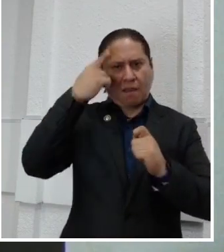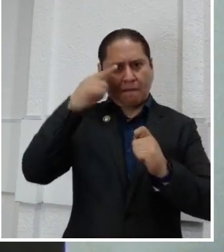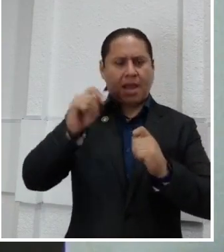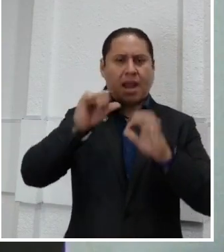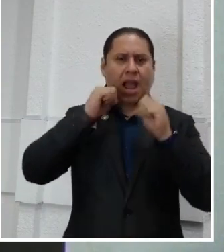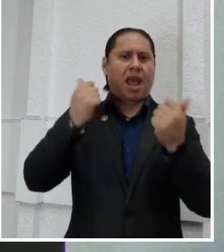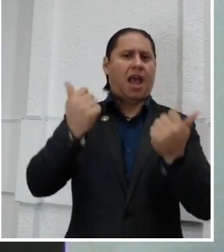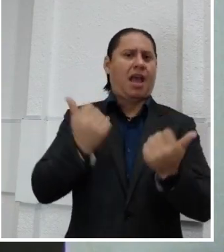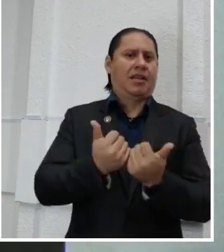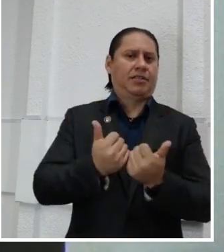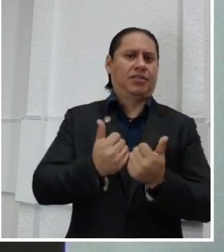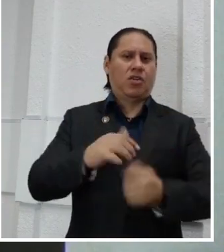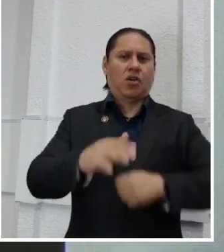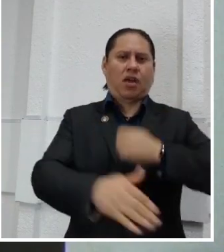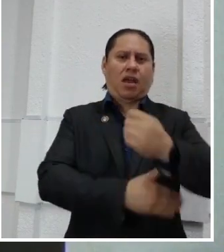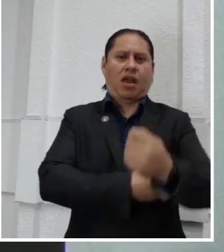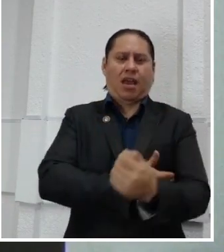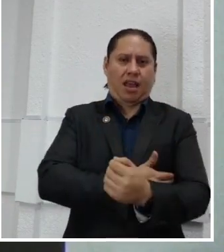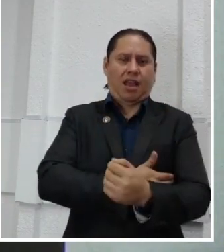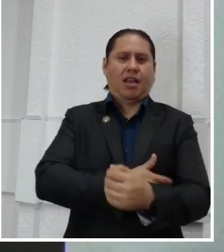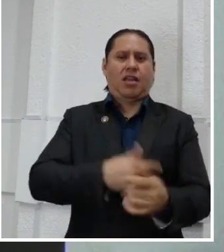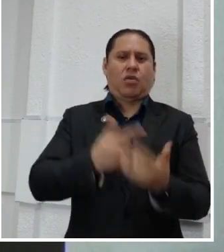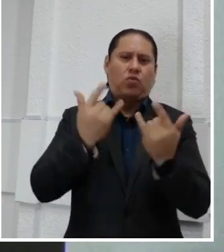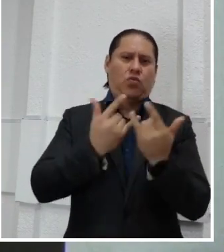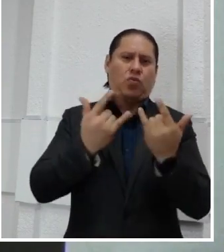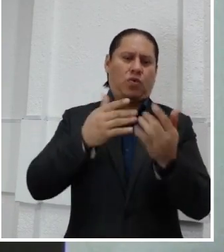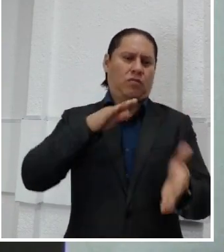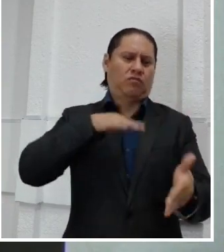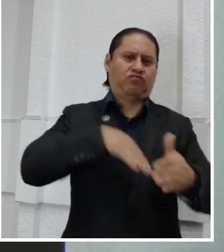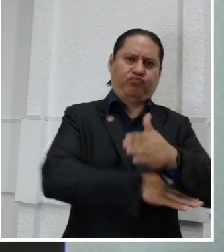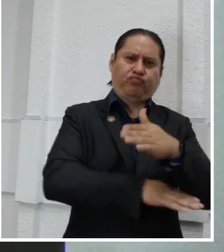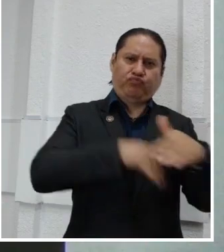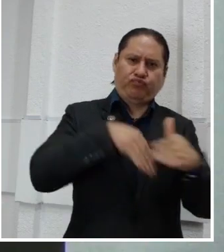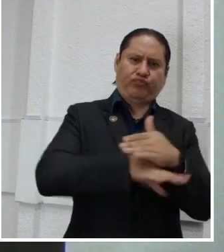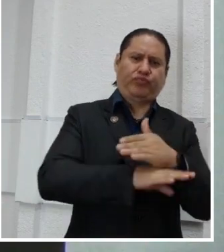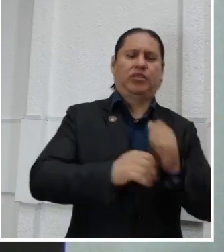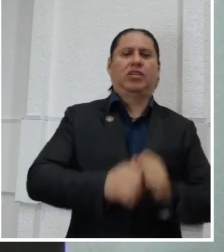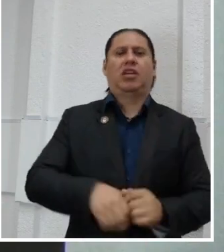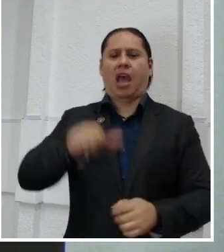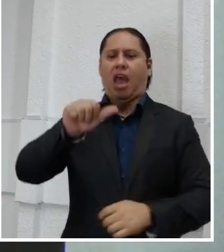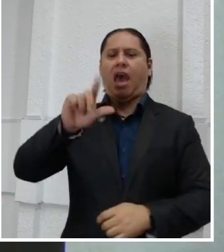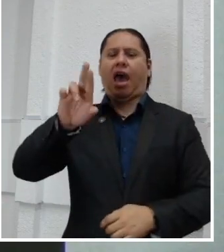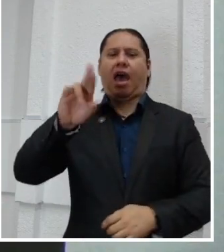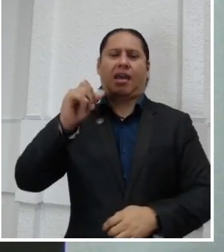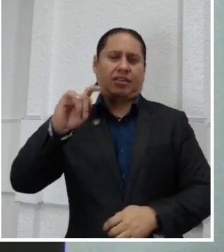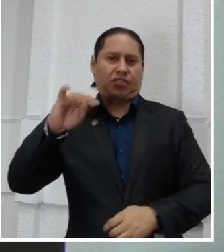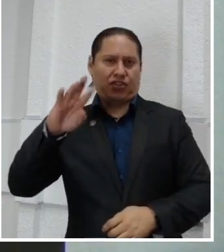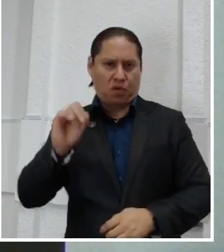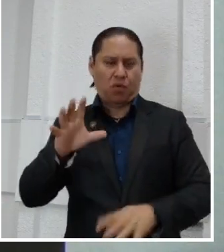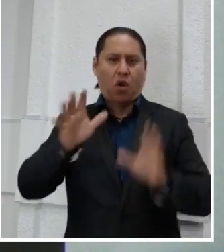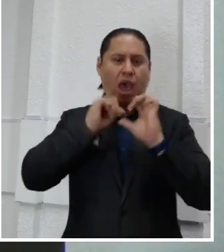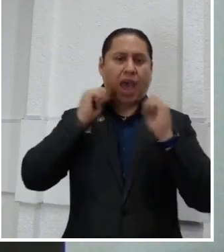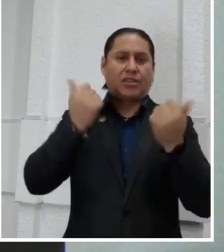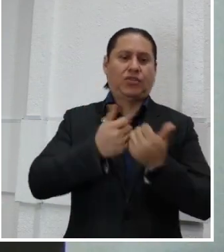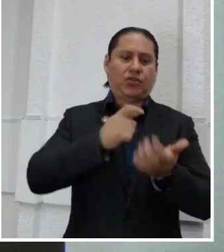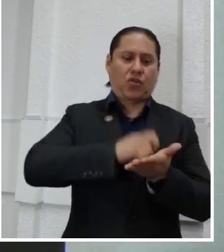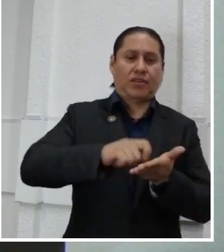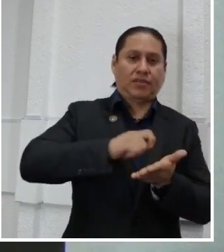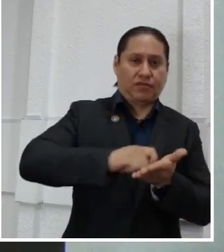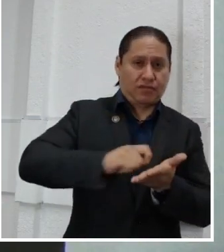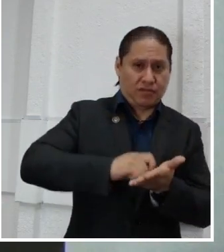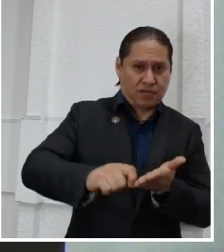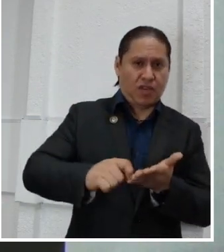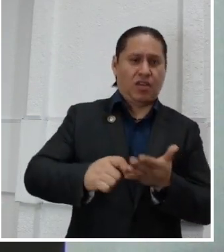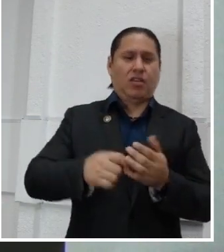fundación del actual Archivo General del Estado. En 1985 fue cofundador de la Asociación de Escritores y